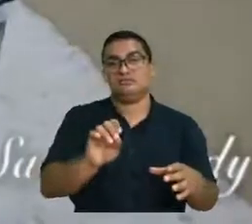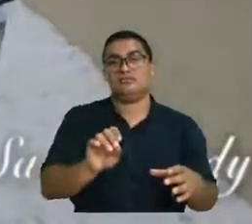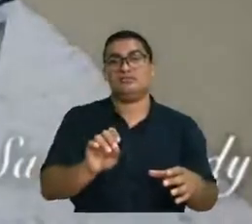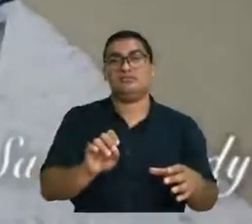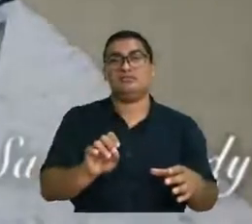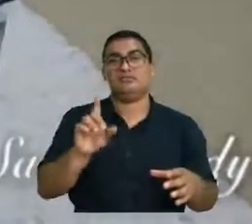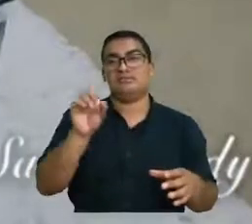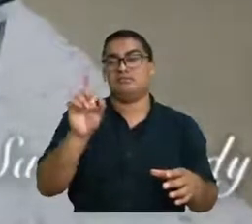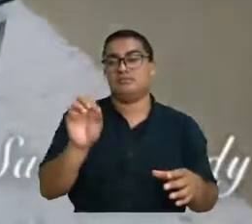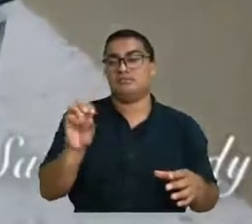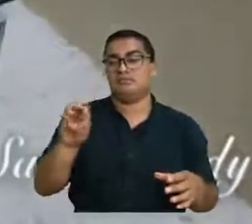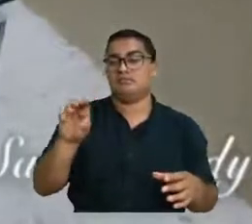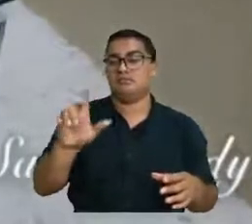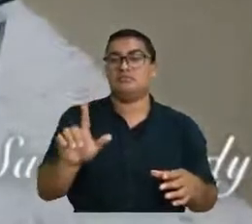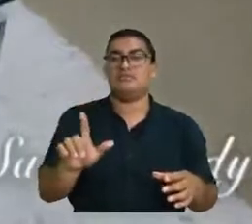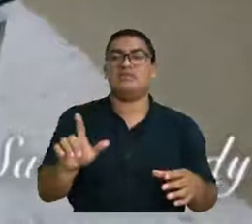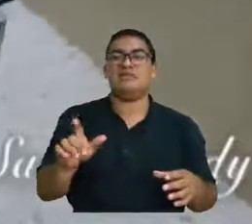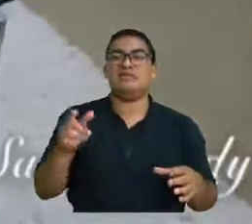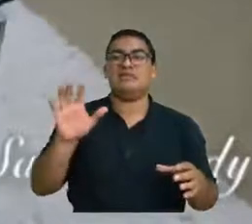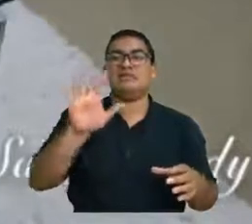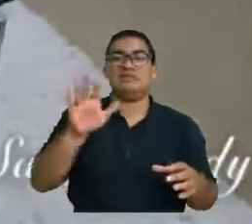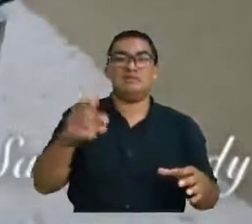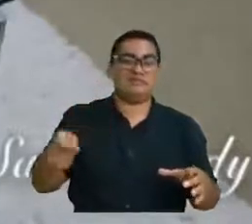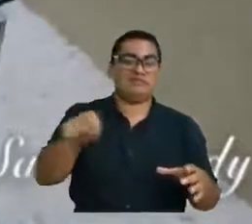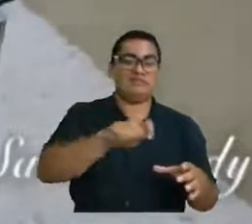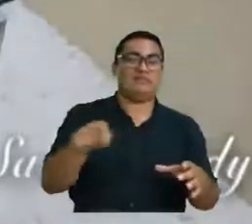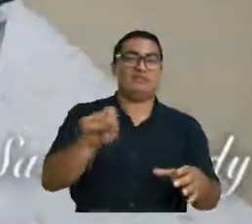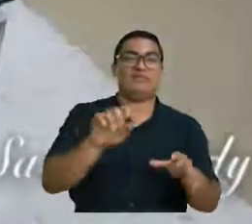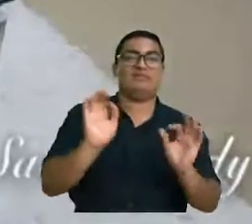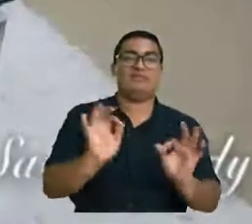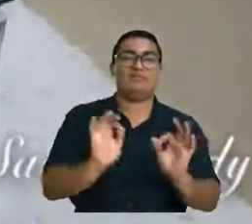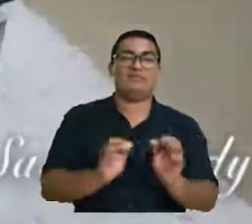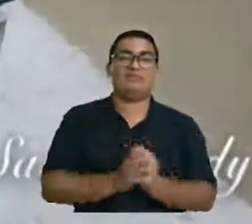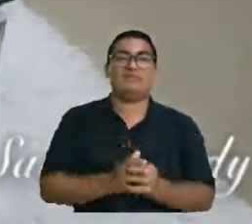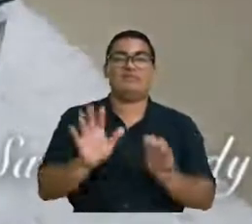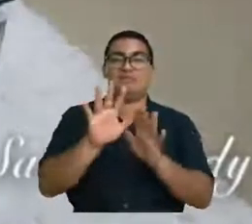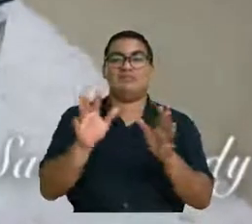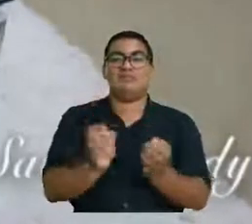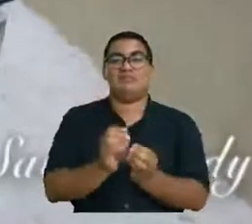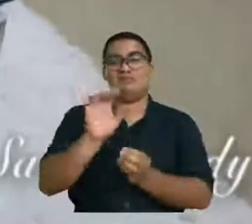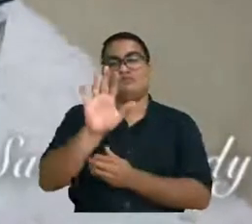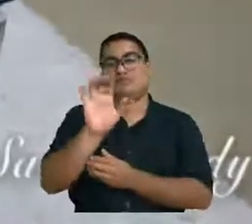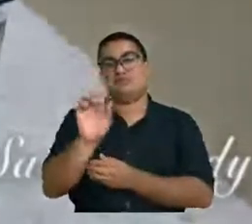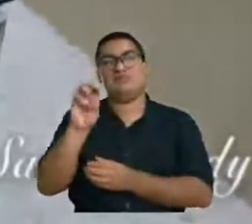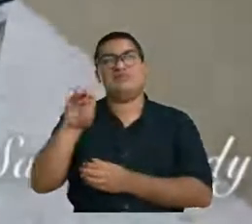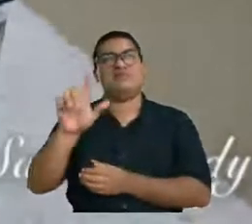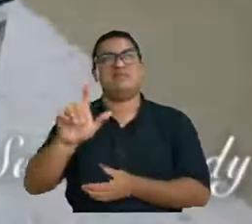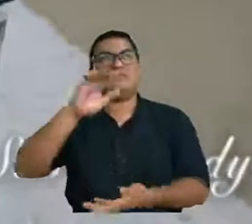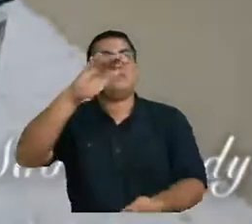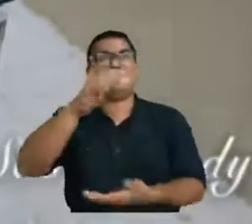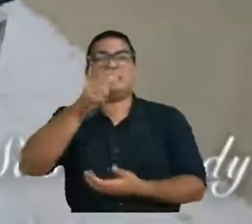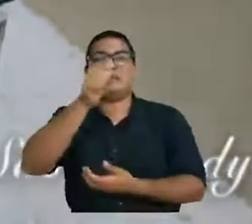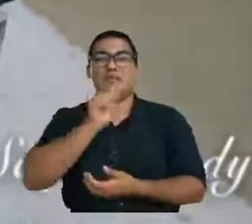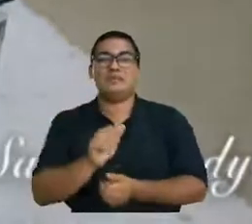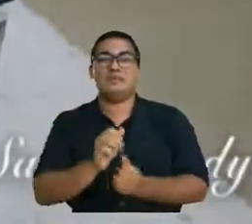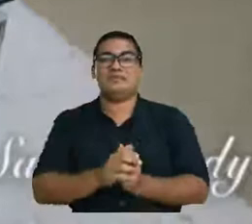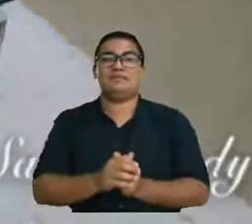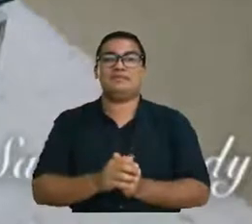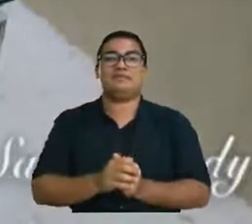10 ml cada cucharada, tendrías que tener 5 cucharadas soperas para tener 50 ml en un galón de